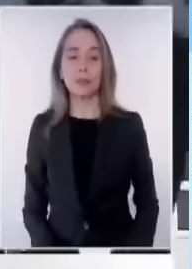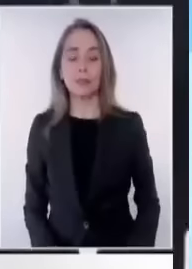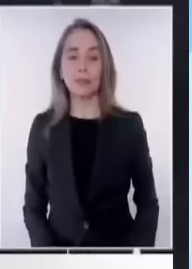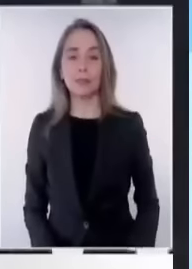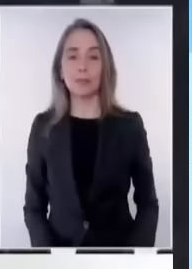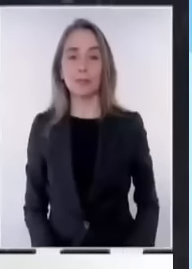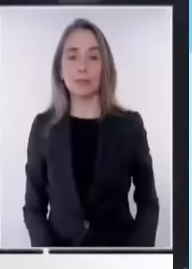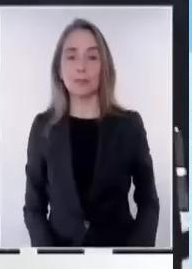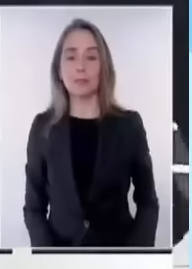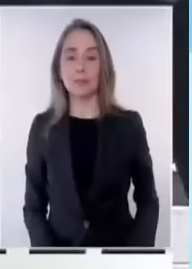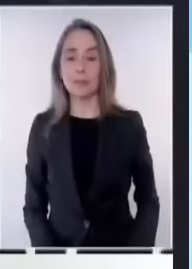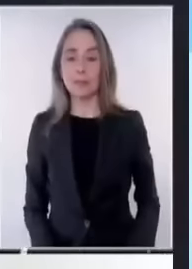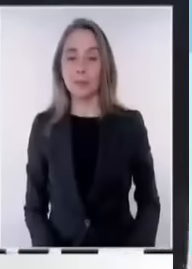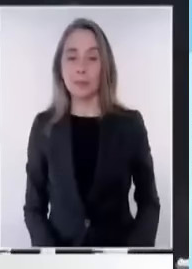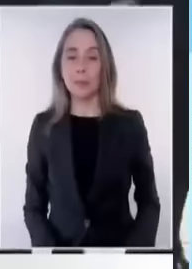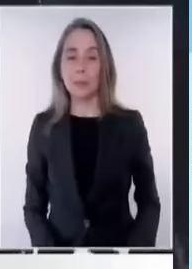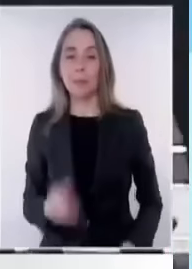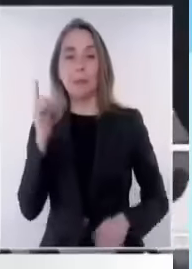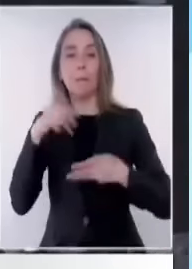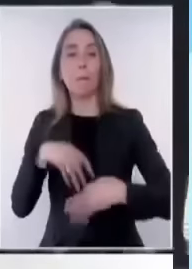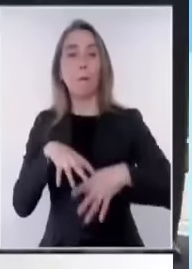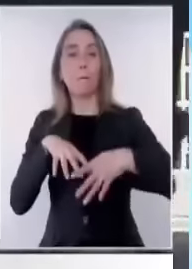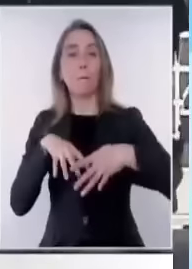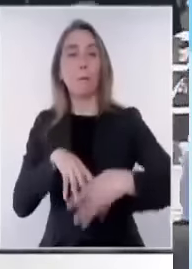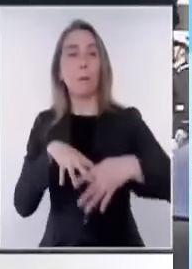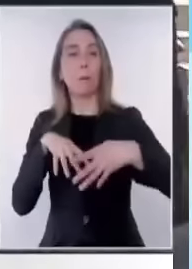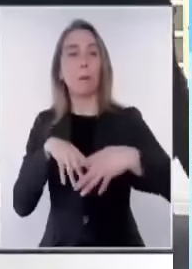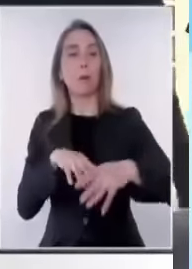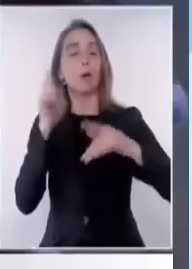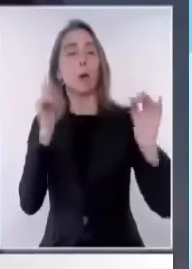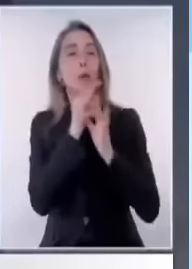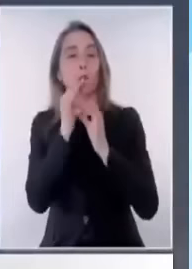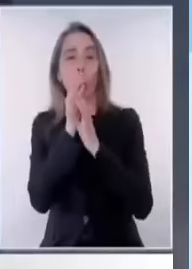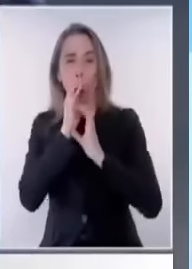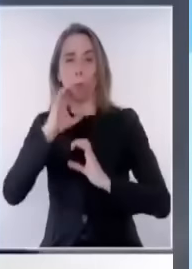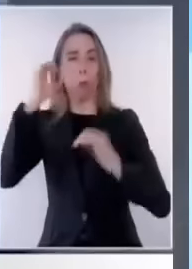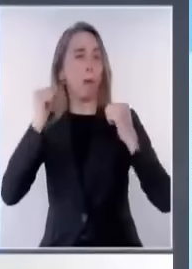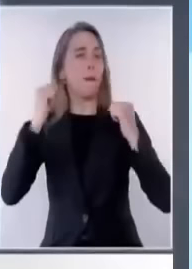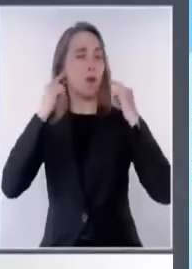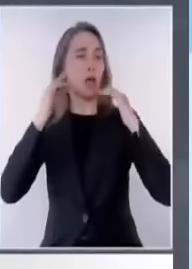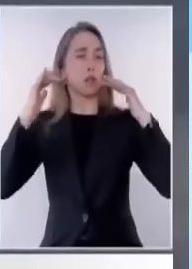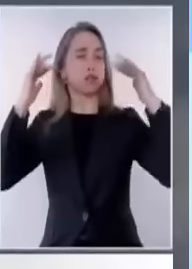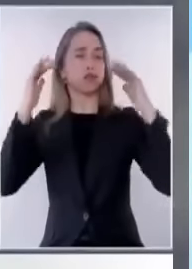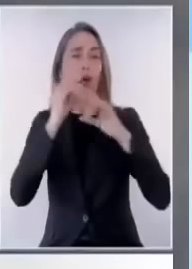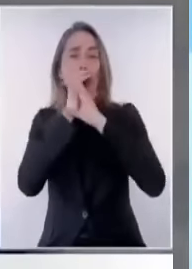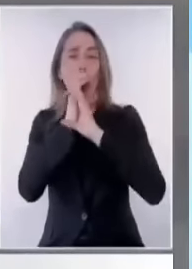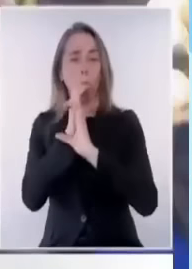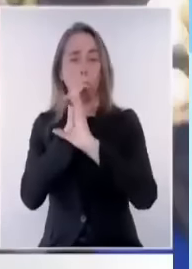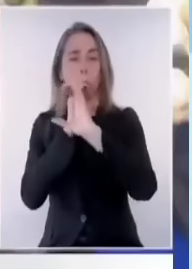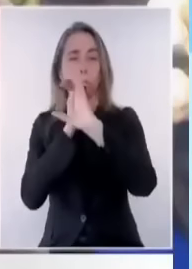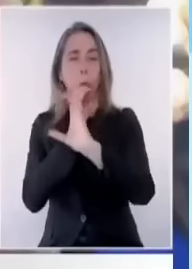verdaderamente. Te impresiona a simple vista el casco, los penachos blancos.